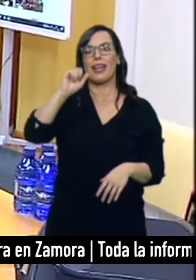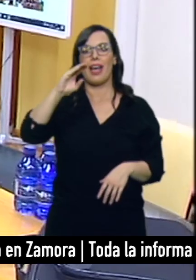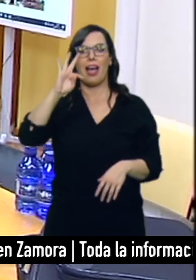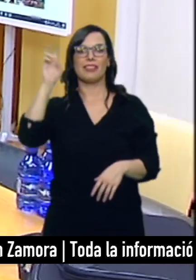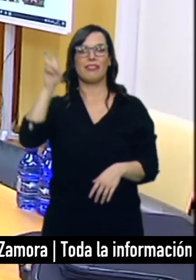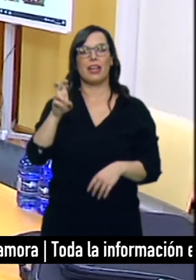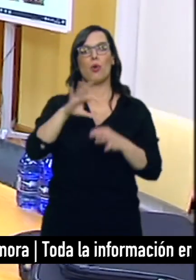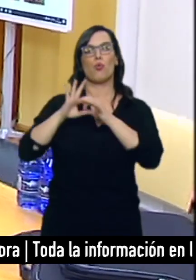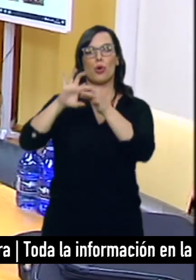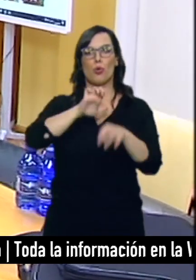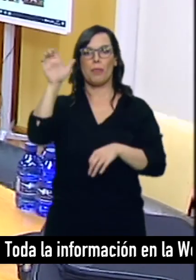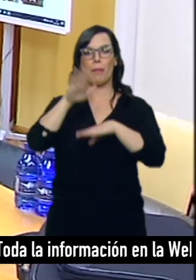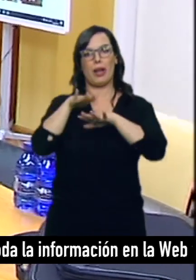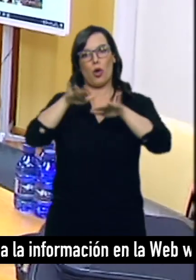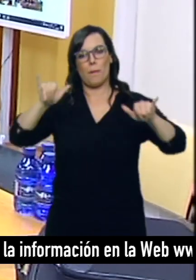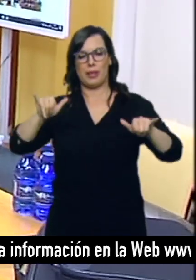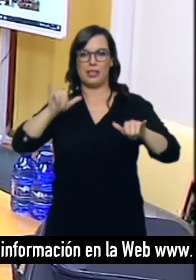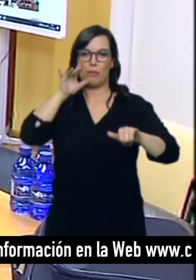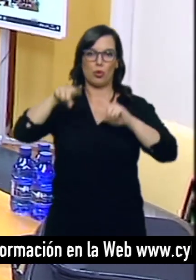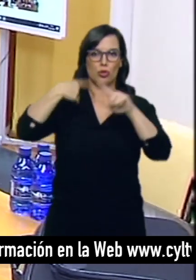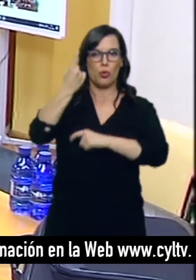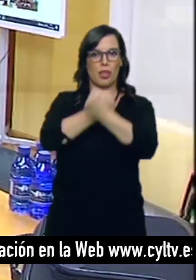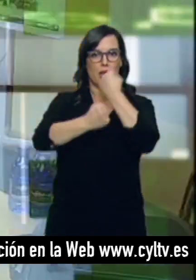las consecuencias socioeconómicas de la pandemia.